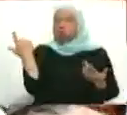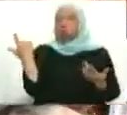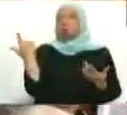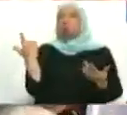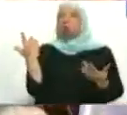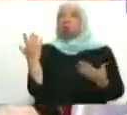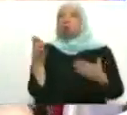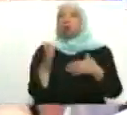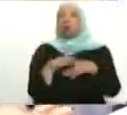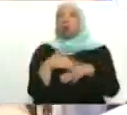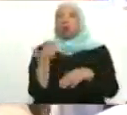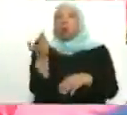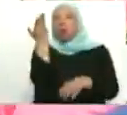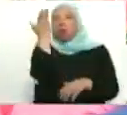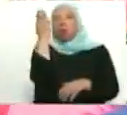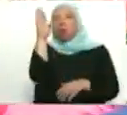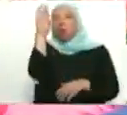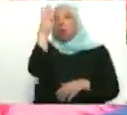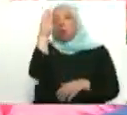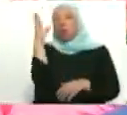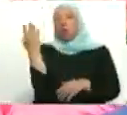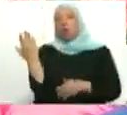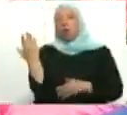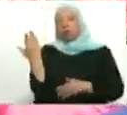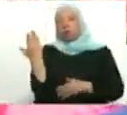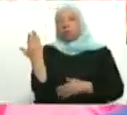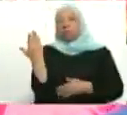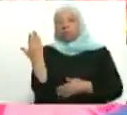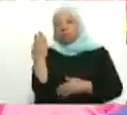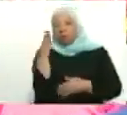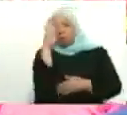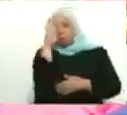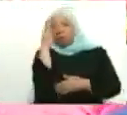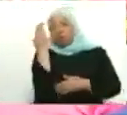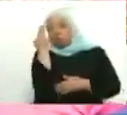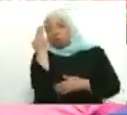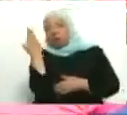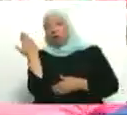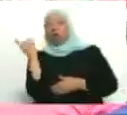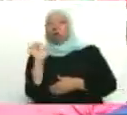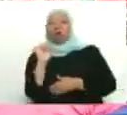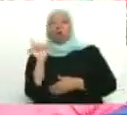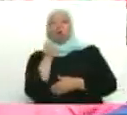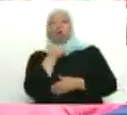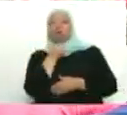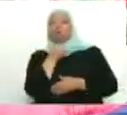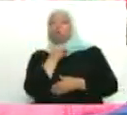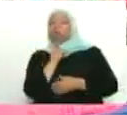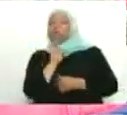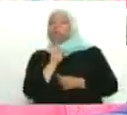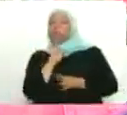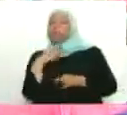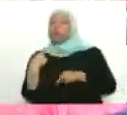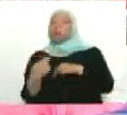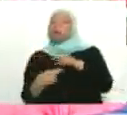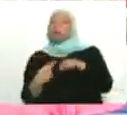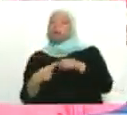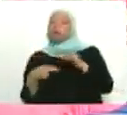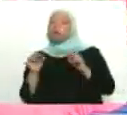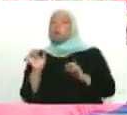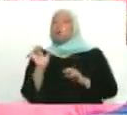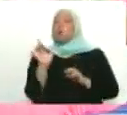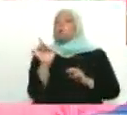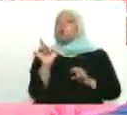Porque generan dudas, ¿ves? Generan dudas. Ahora, en la revolución, el Partido Socialista Unido de Venezuela, el que lo dude, bueno,